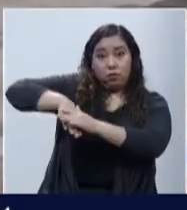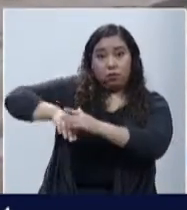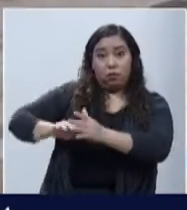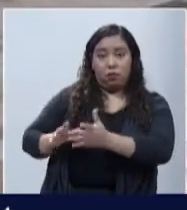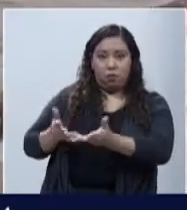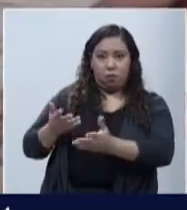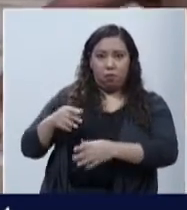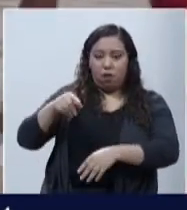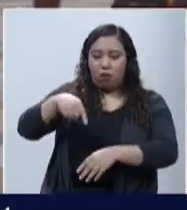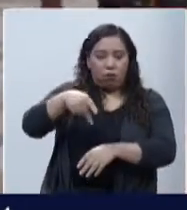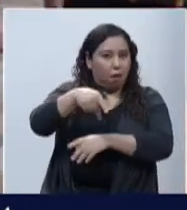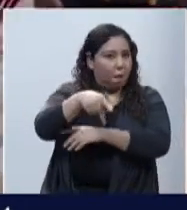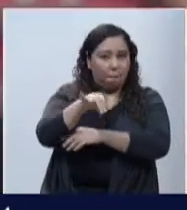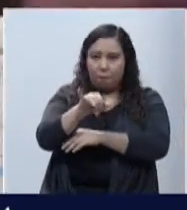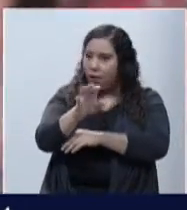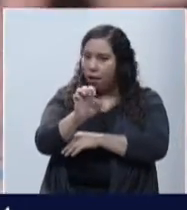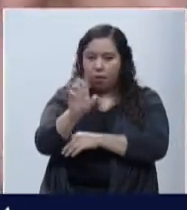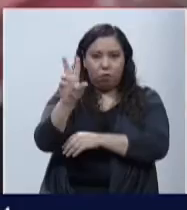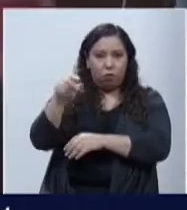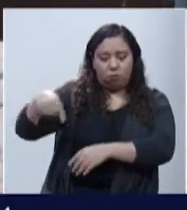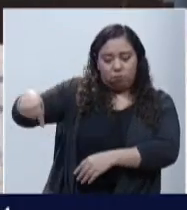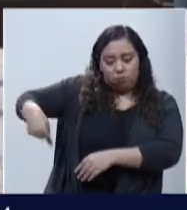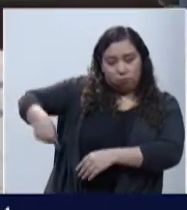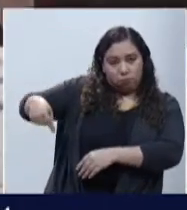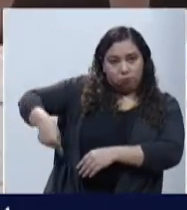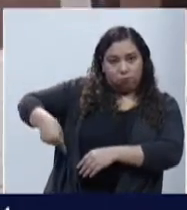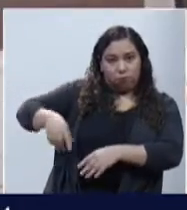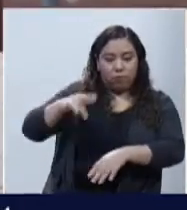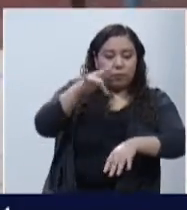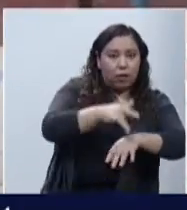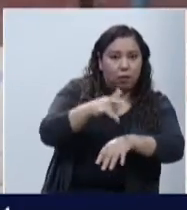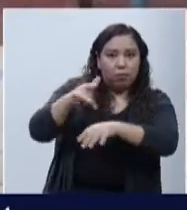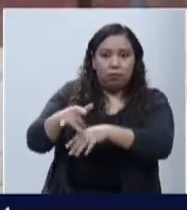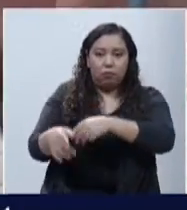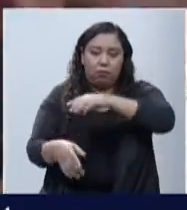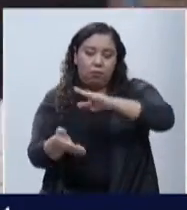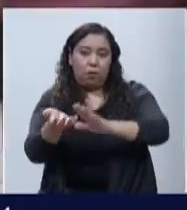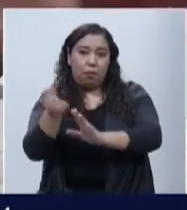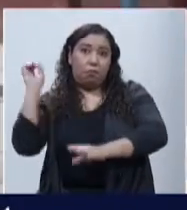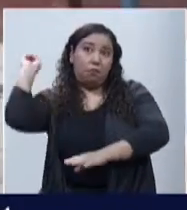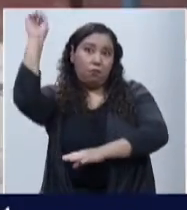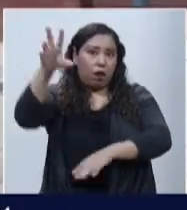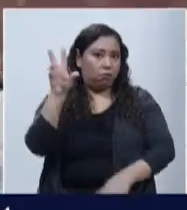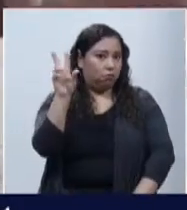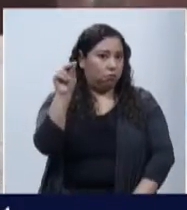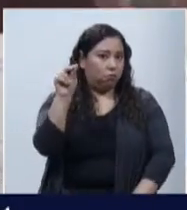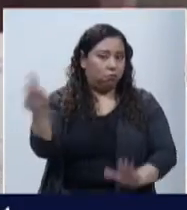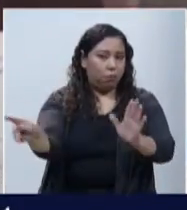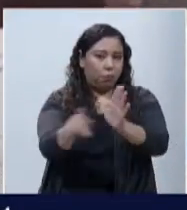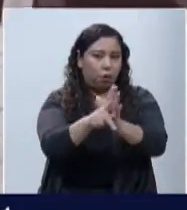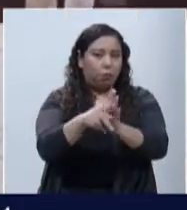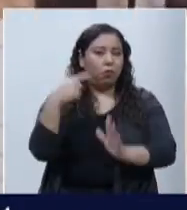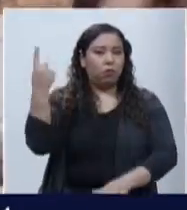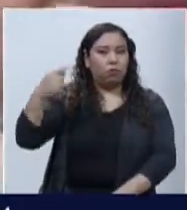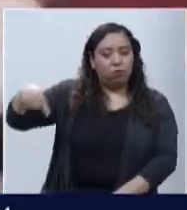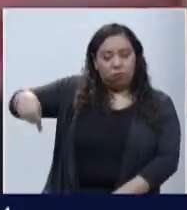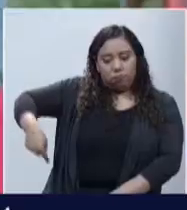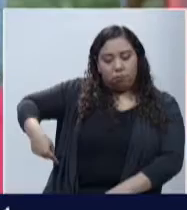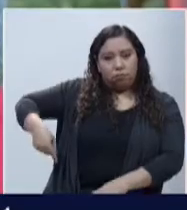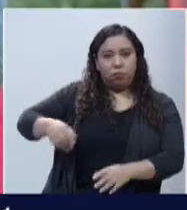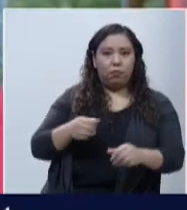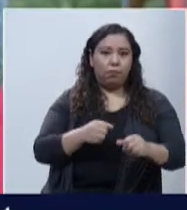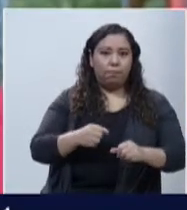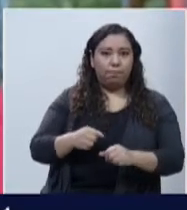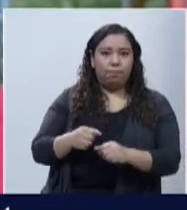contrario para anotar sin recurrir a los diez en otras partes del cuerpo esta variante del juego de pelota maya